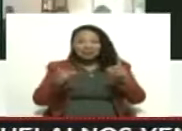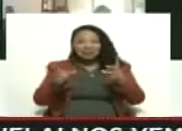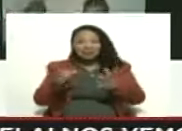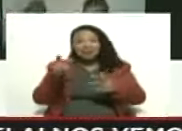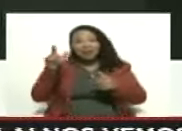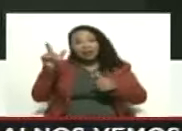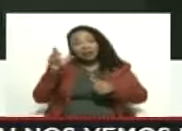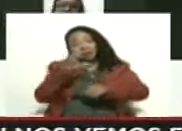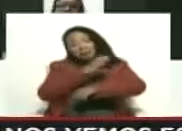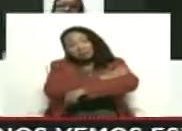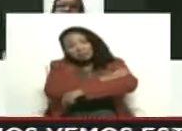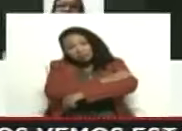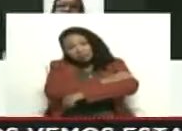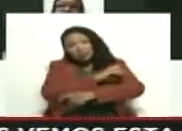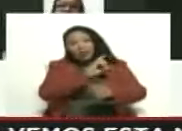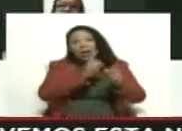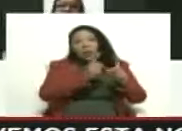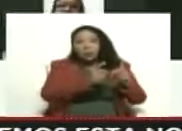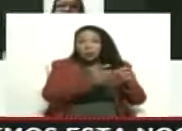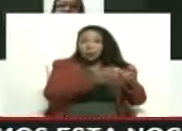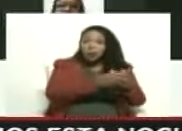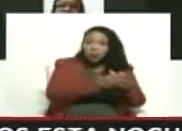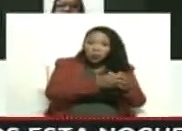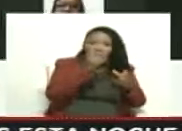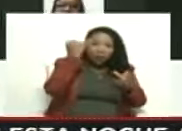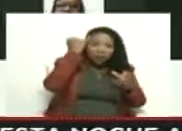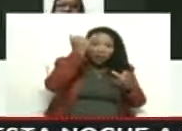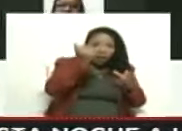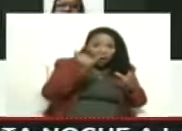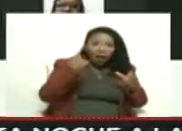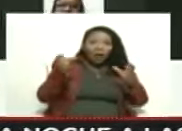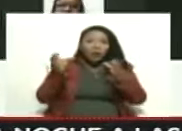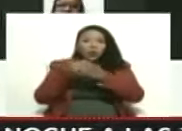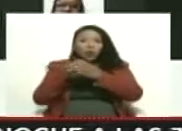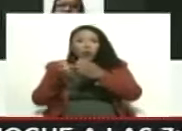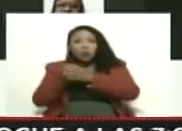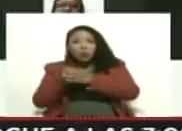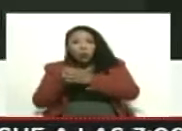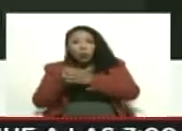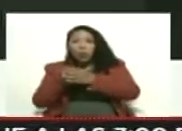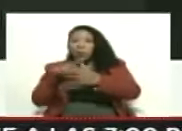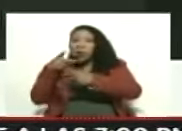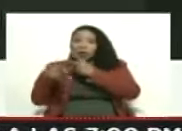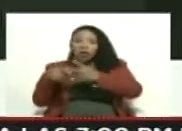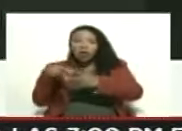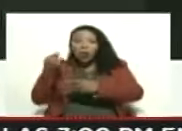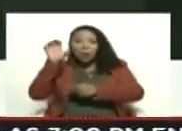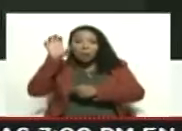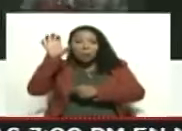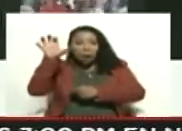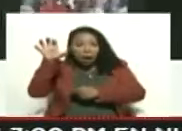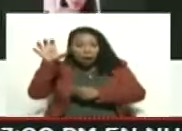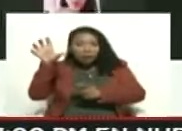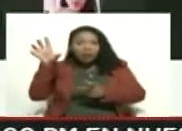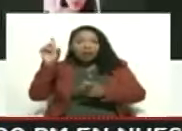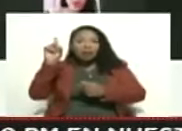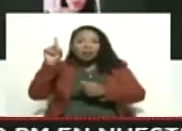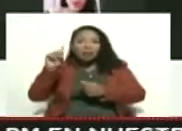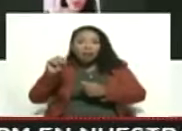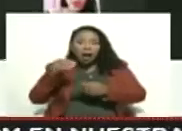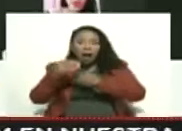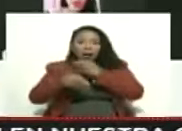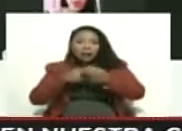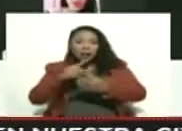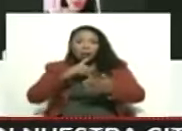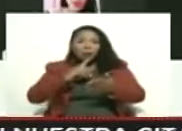oposición las bases nuestros hermanos del Gran Polo patriótico y lo que estamos dándole es cumplimiento